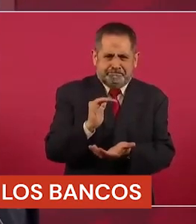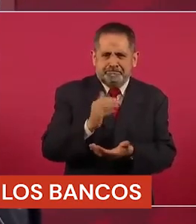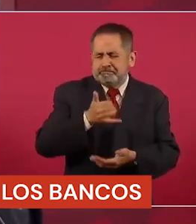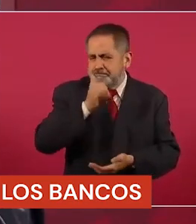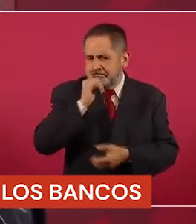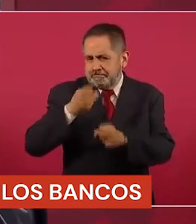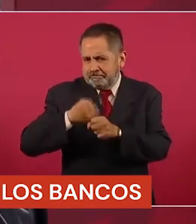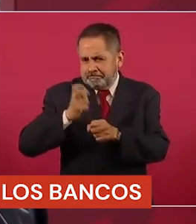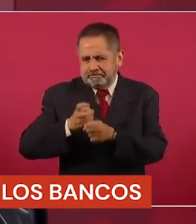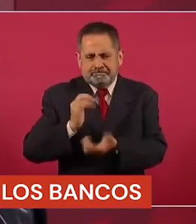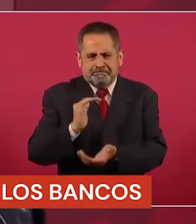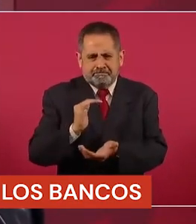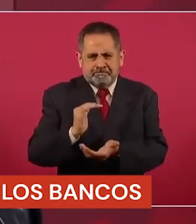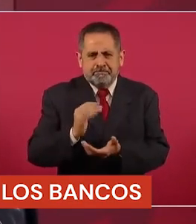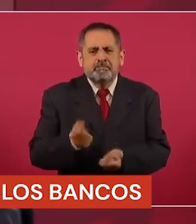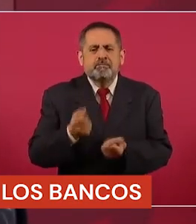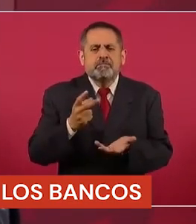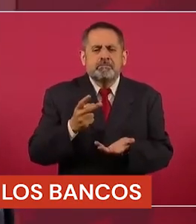Ahí se lo dejo de tarea.